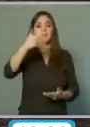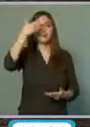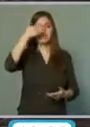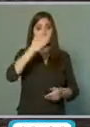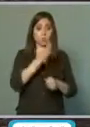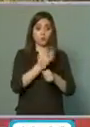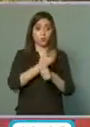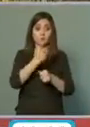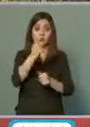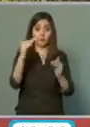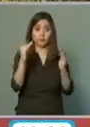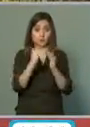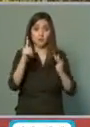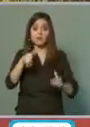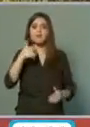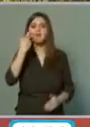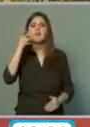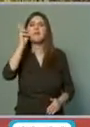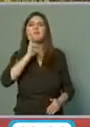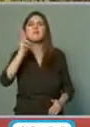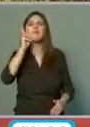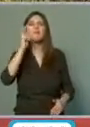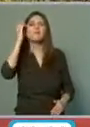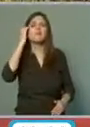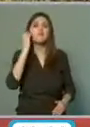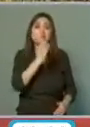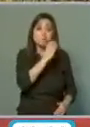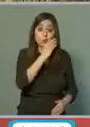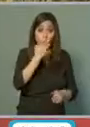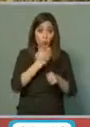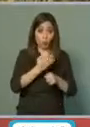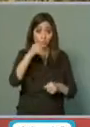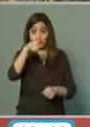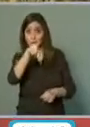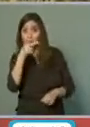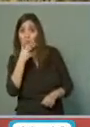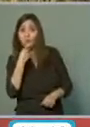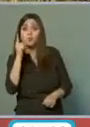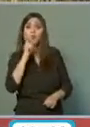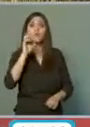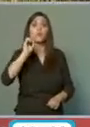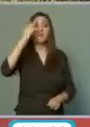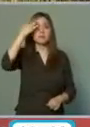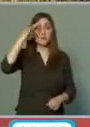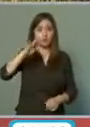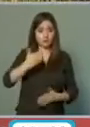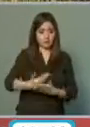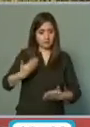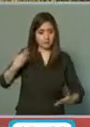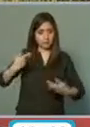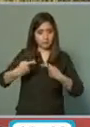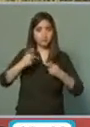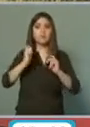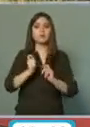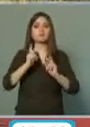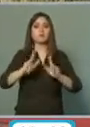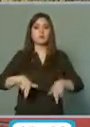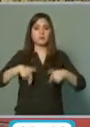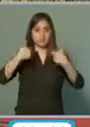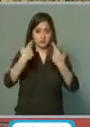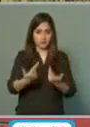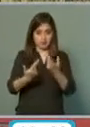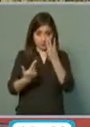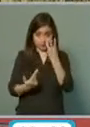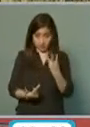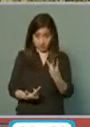en caballeros. casa y que quiere empezar también a cuidarse. Si el señor no está, pues señora, usted póngase las pilas ahorita porque vamos a regalar 3